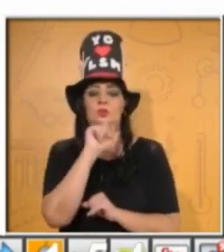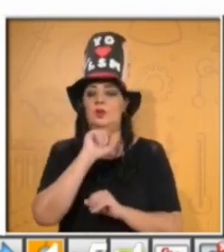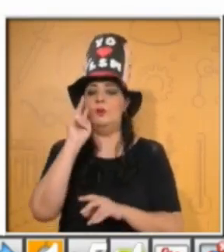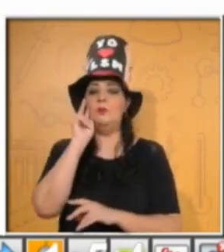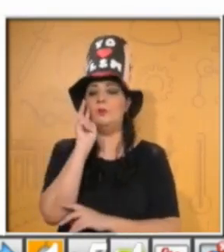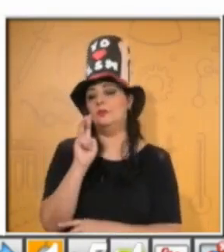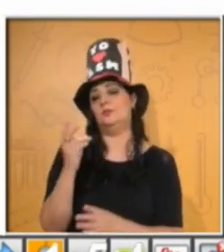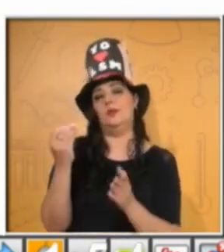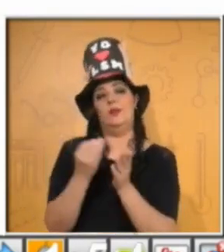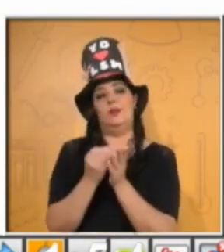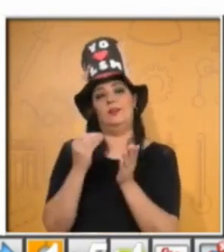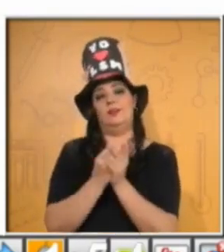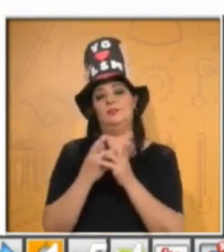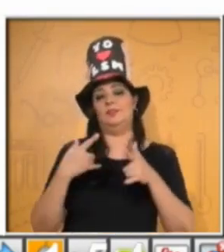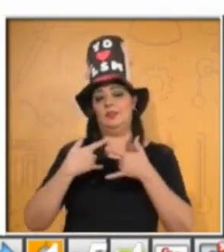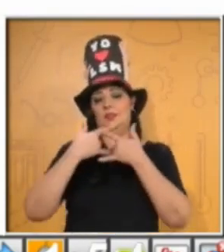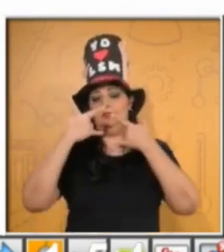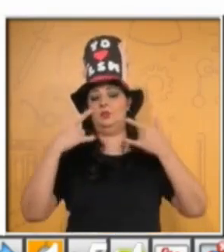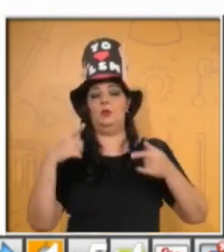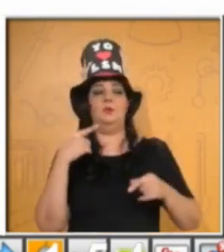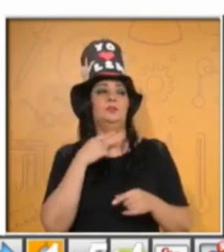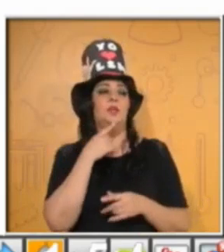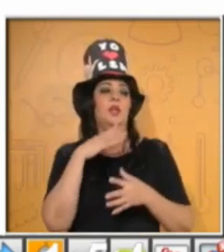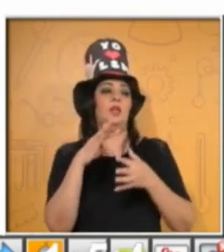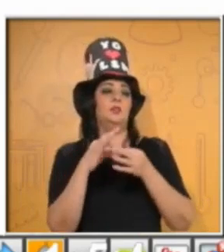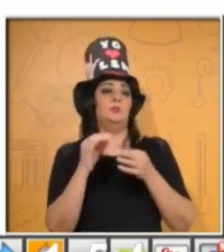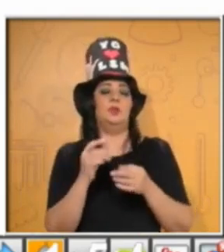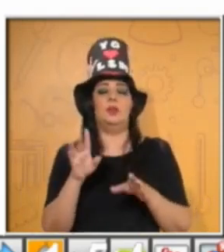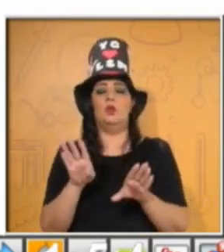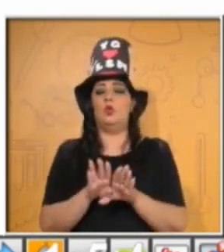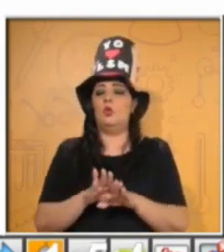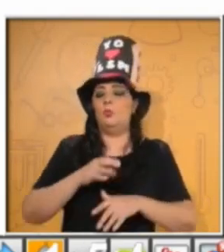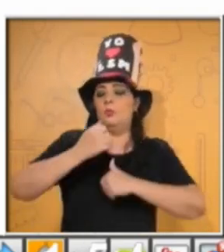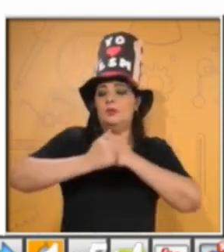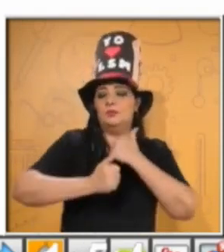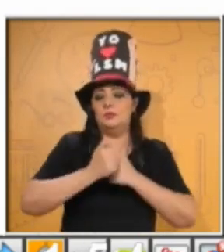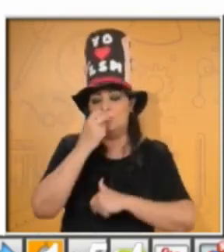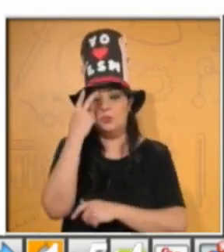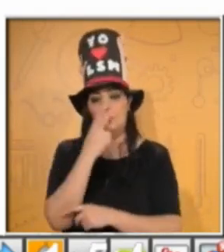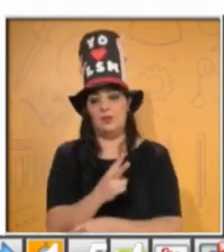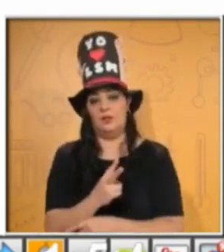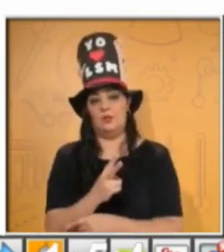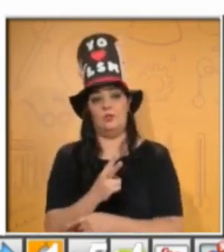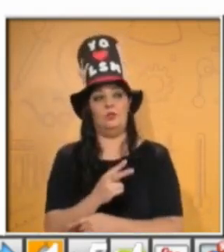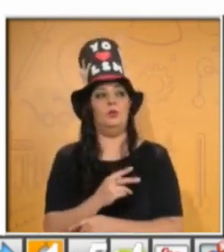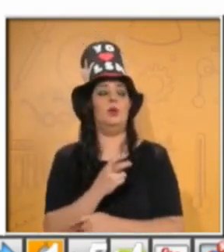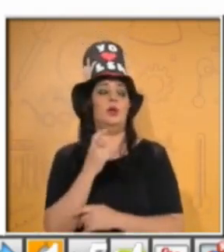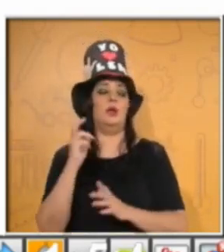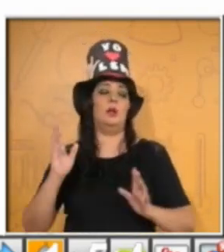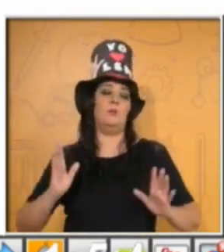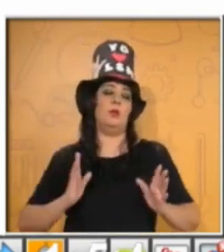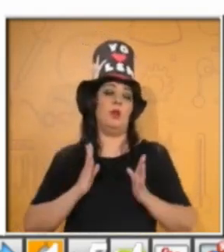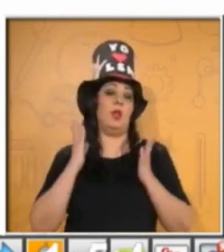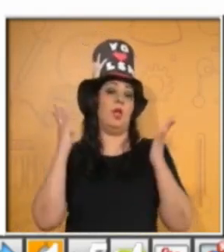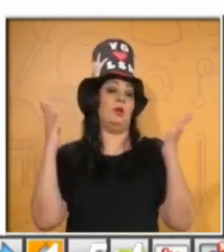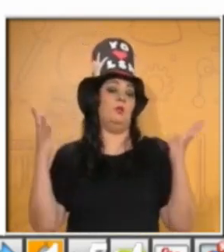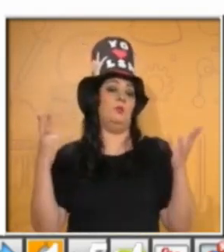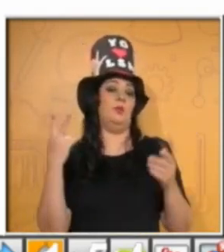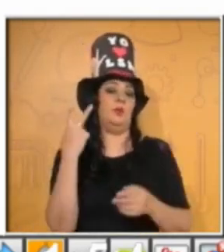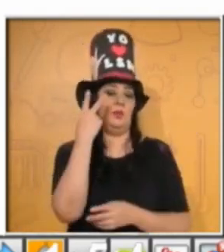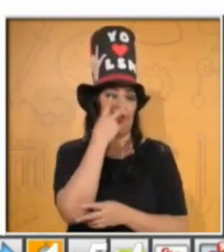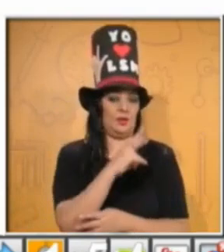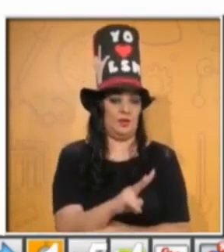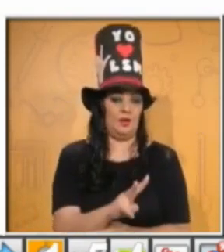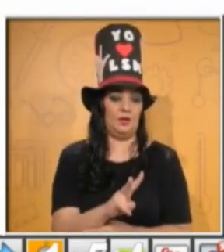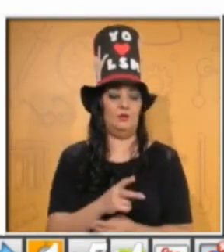de historia, me vas a describir cómo fue la participación de México o a qué se le llamó el Milagro Mexicano. Sí,